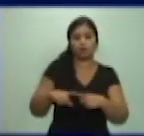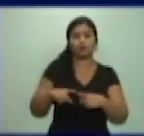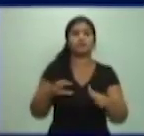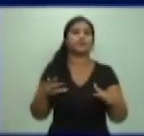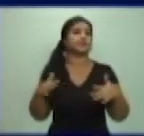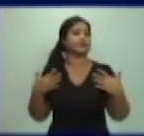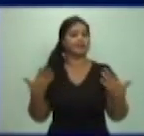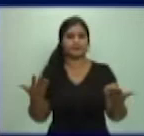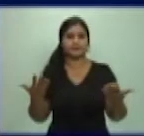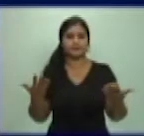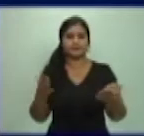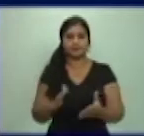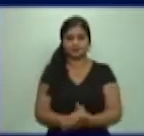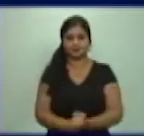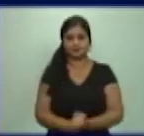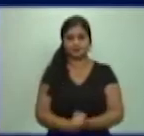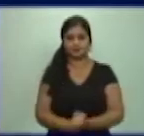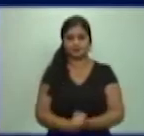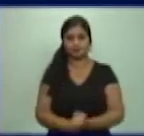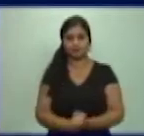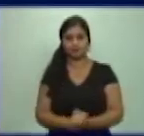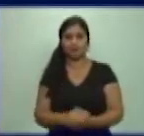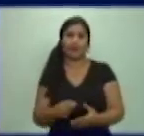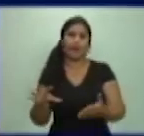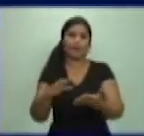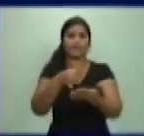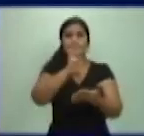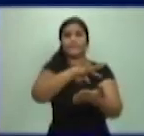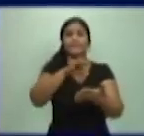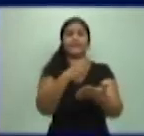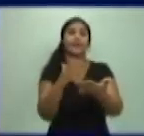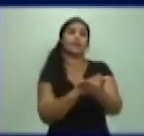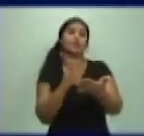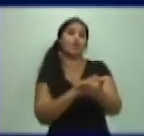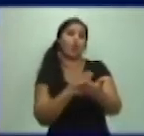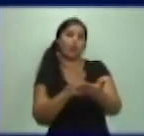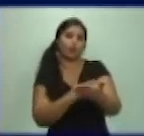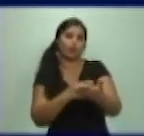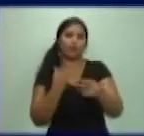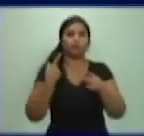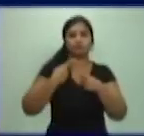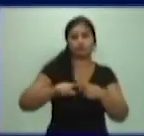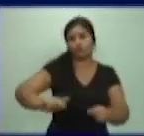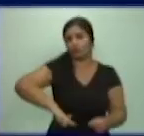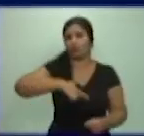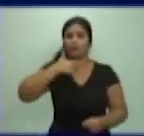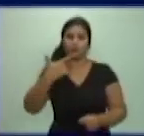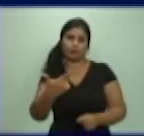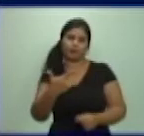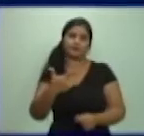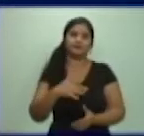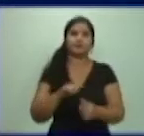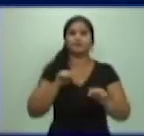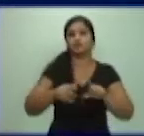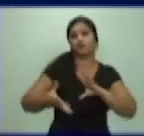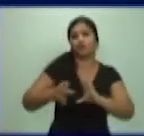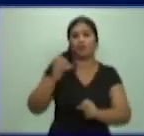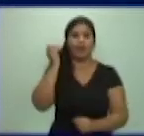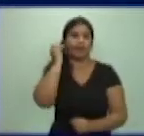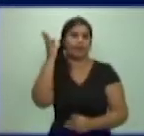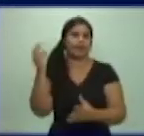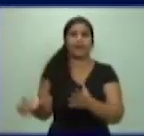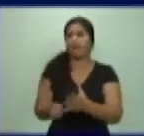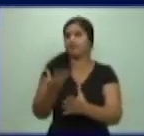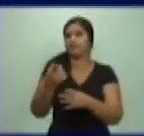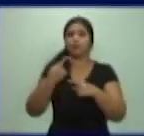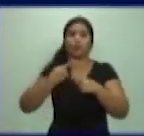son los que aparecen en los periódicos, o artístico, que utiliza el lenguaje como medio de creación. Y el científico, que también da un